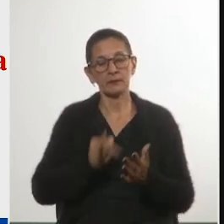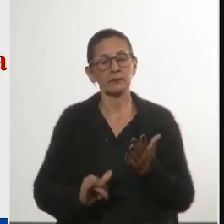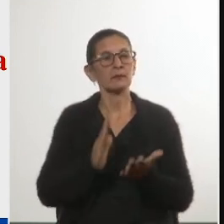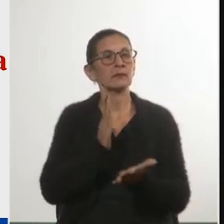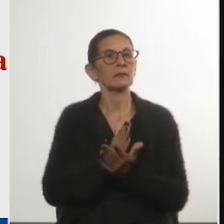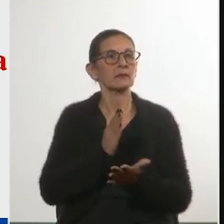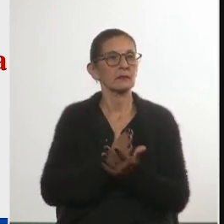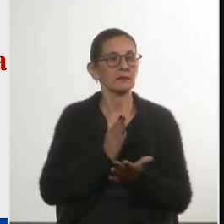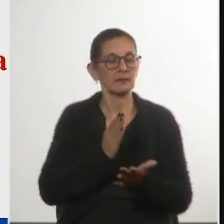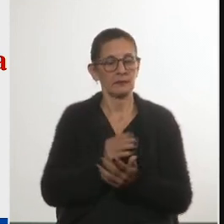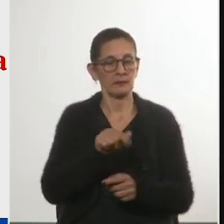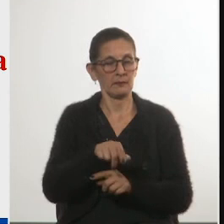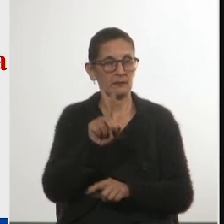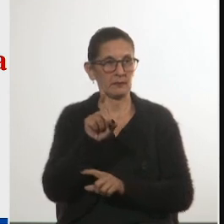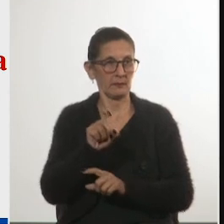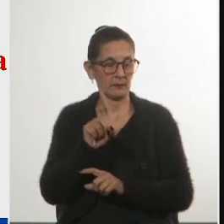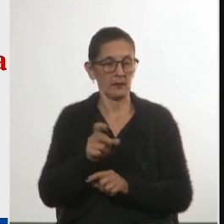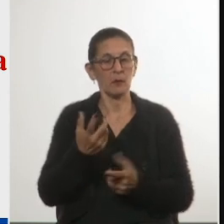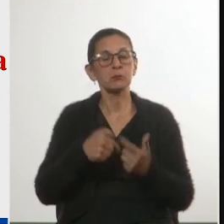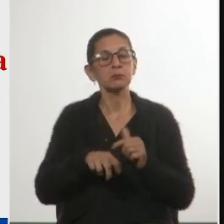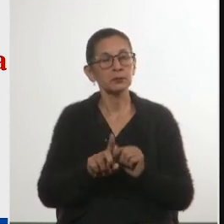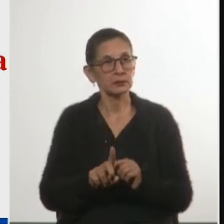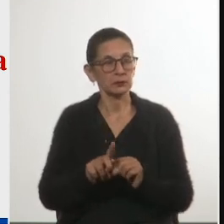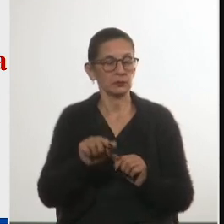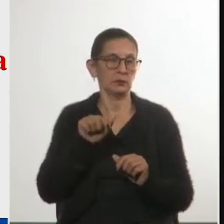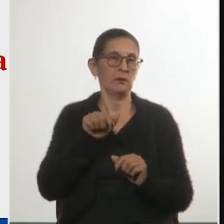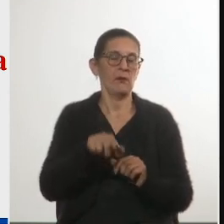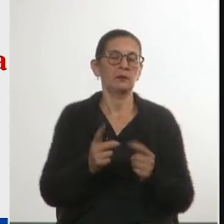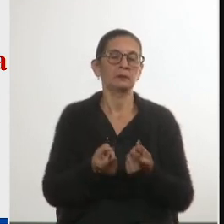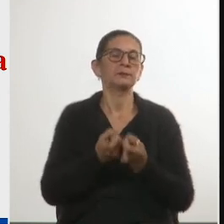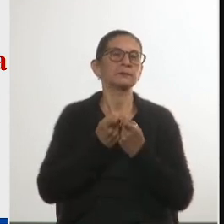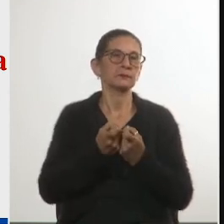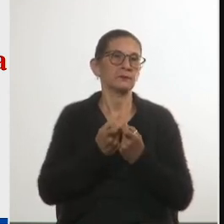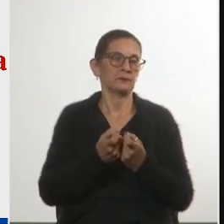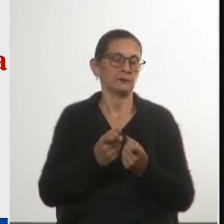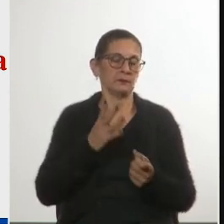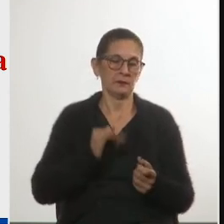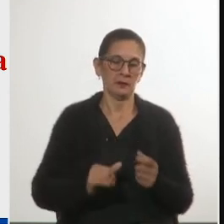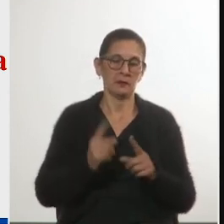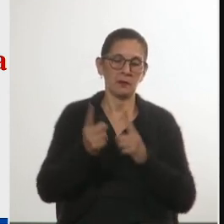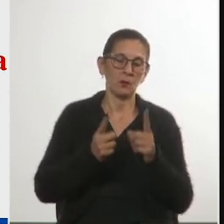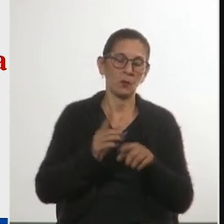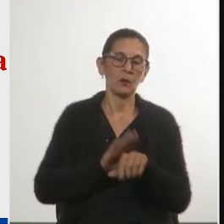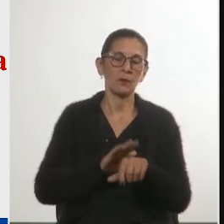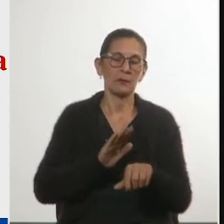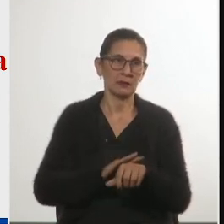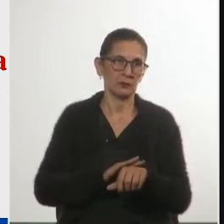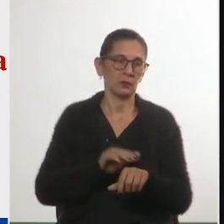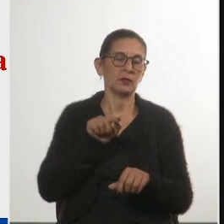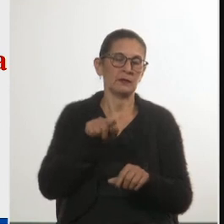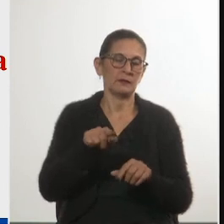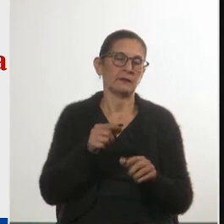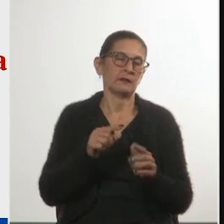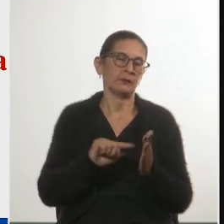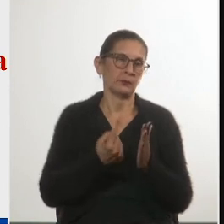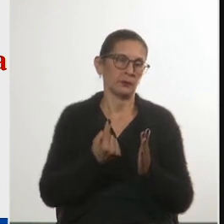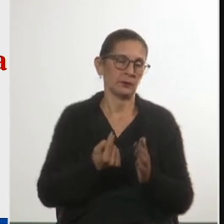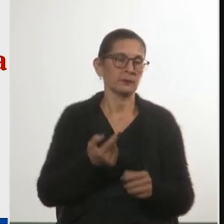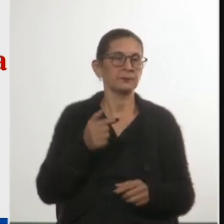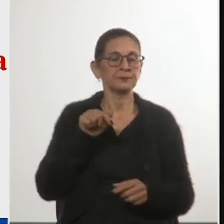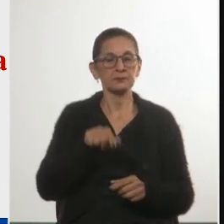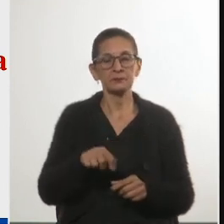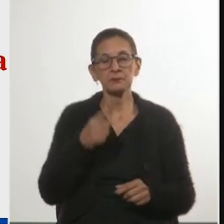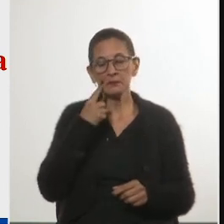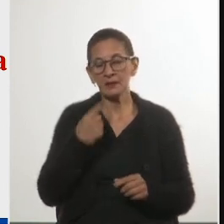derecho al acceso al agua. Por eso es la necesidad de en algún momento contar con esa excepcionalidad.